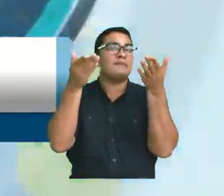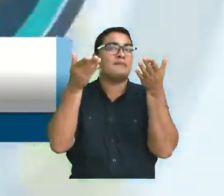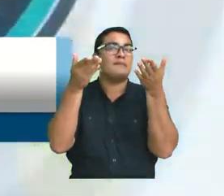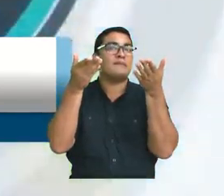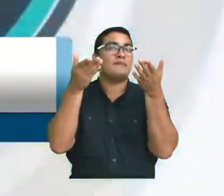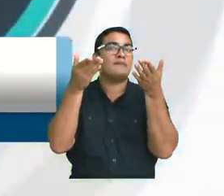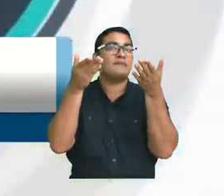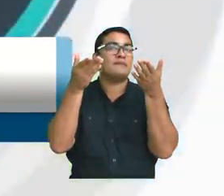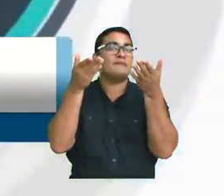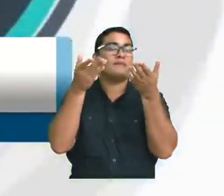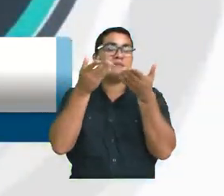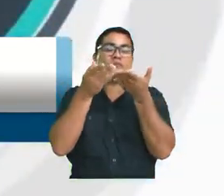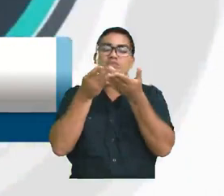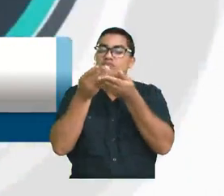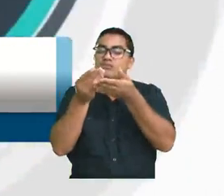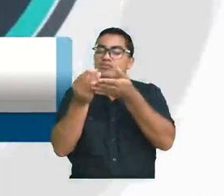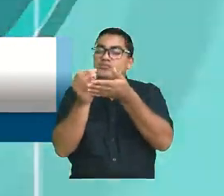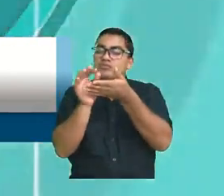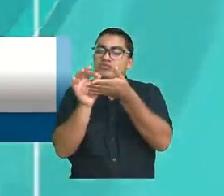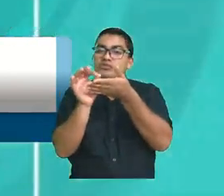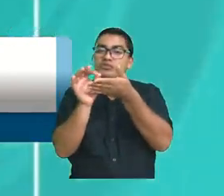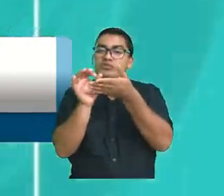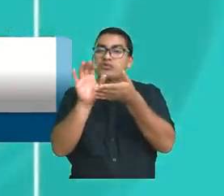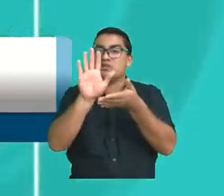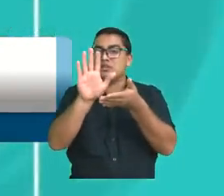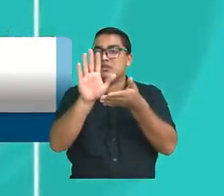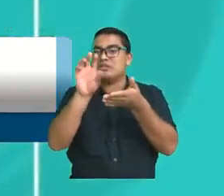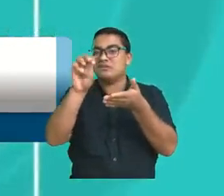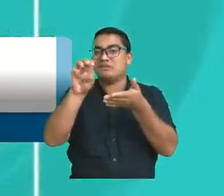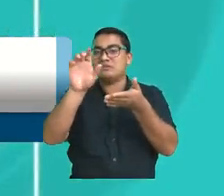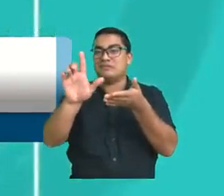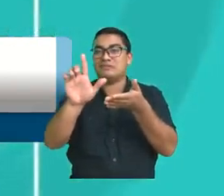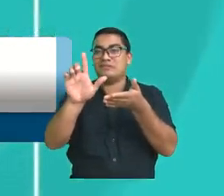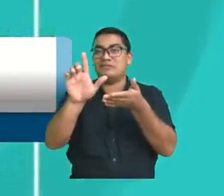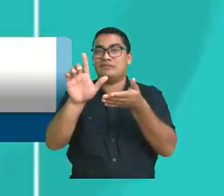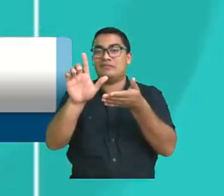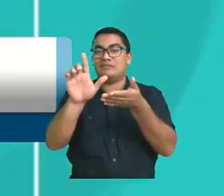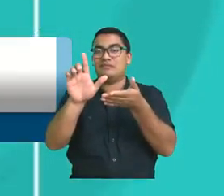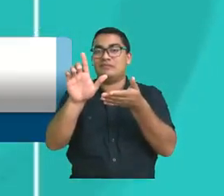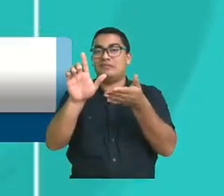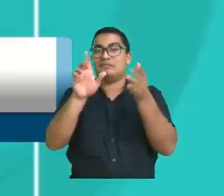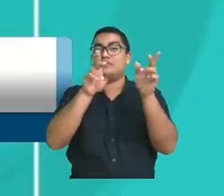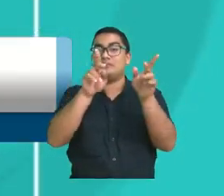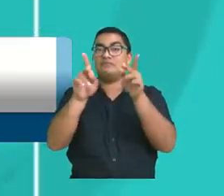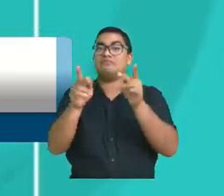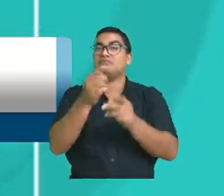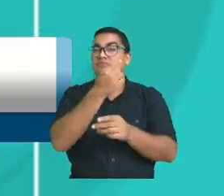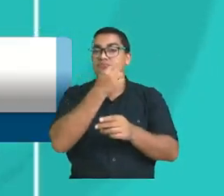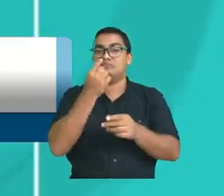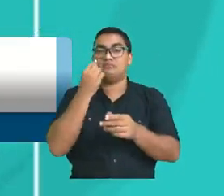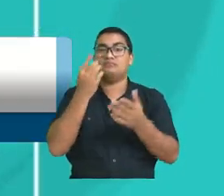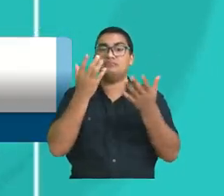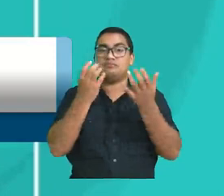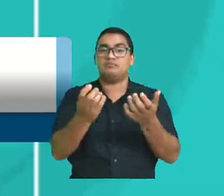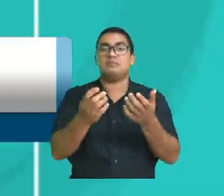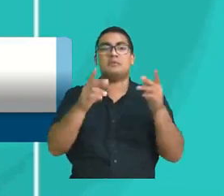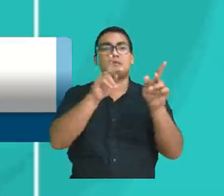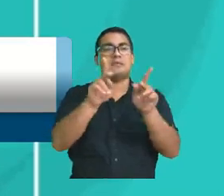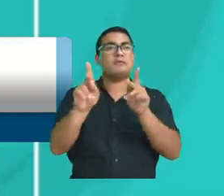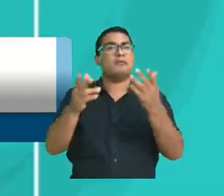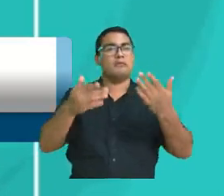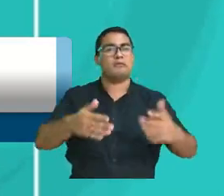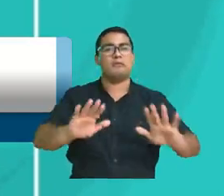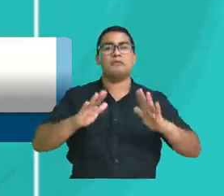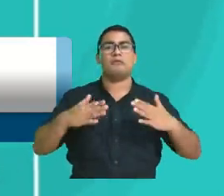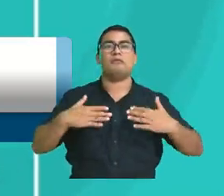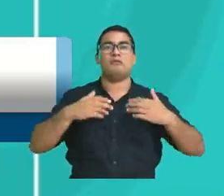humidificarse. Si no se logra humidificar más de 5 milímetros, estamos hablando de un paciente con ojo seco. En un paciente sano,